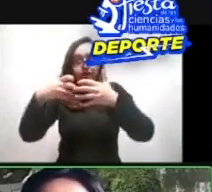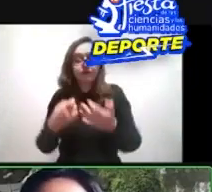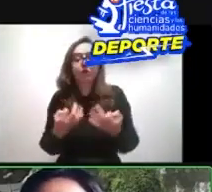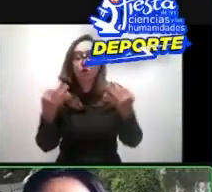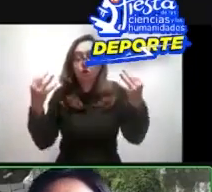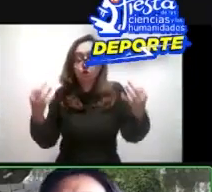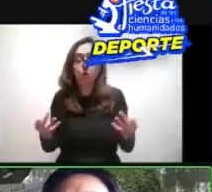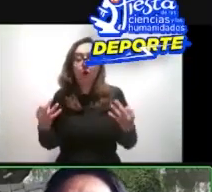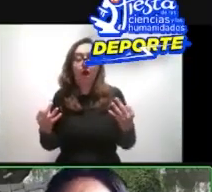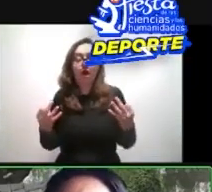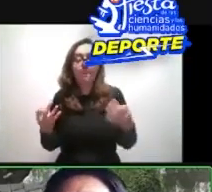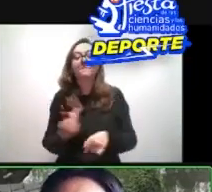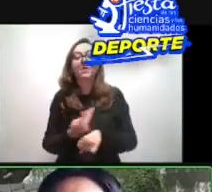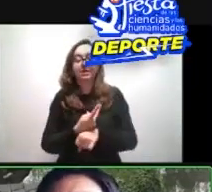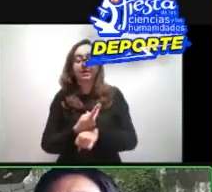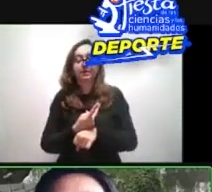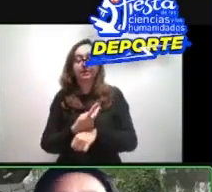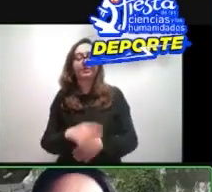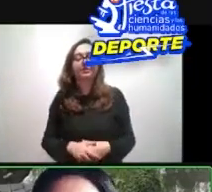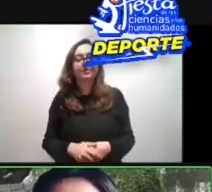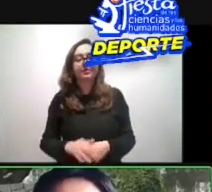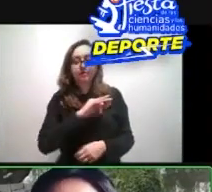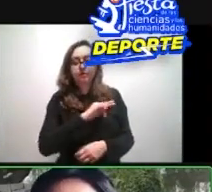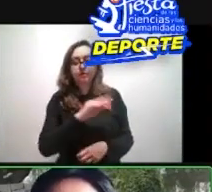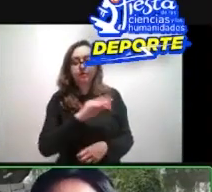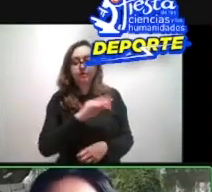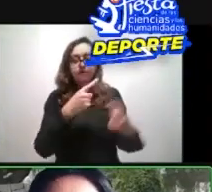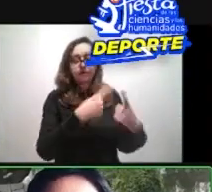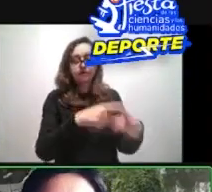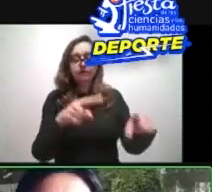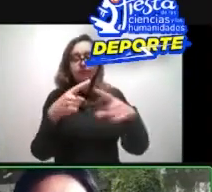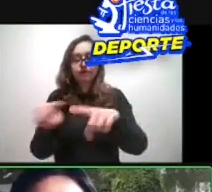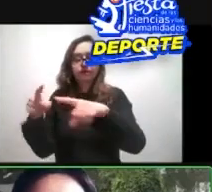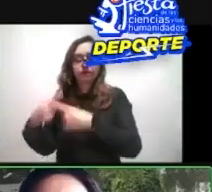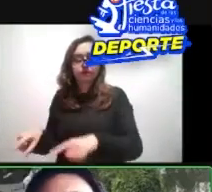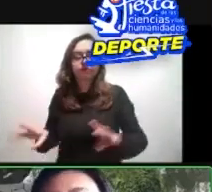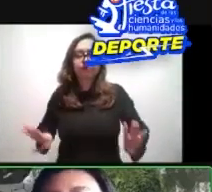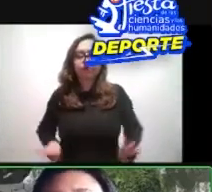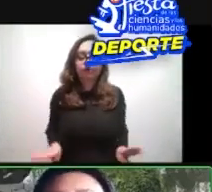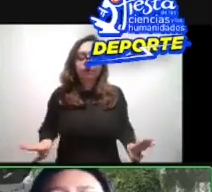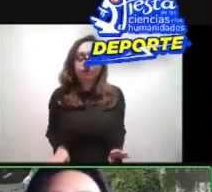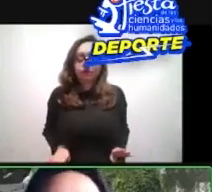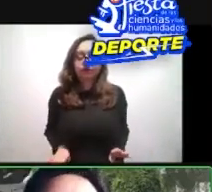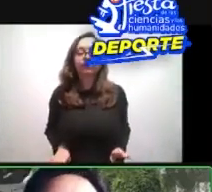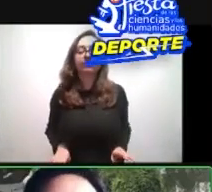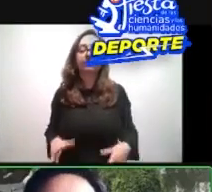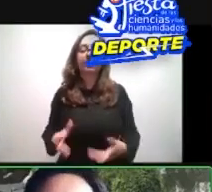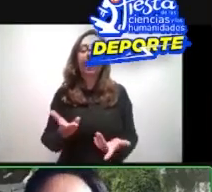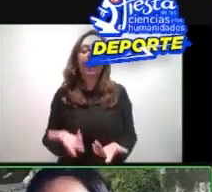práctica? Si vemos, hay diferentes tipos de estilos de yoga. Los que más se